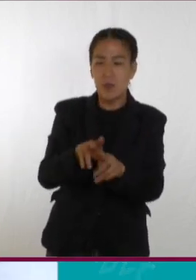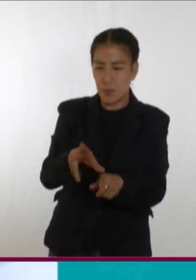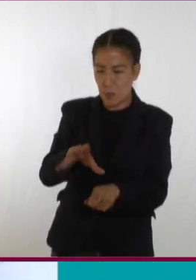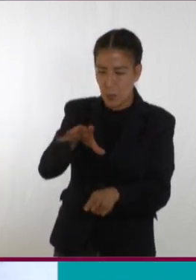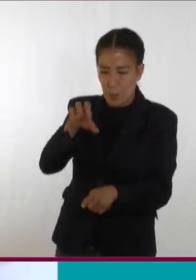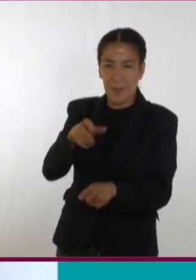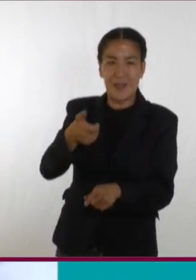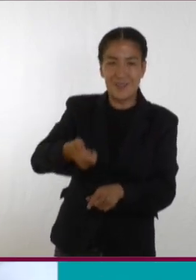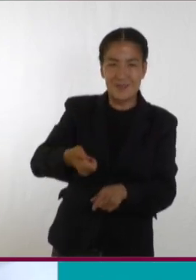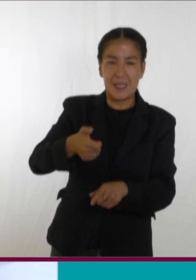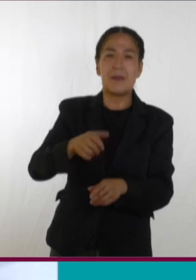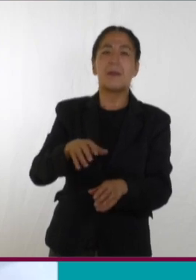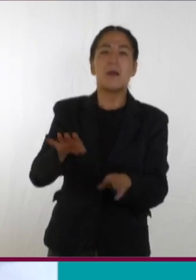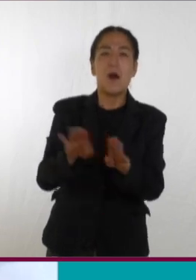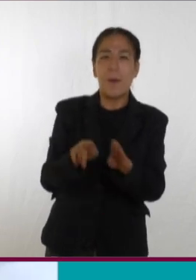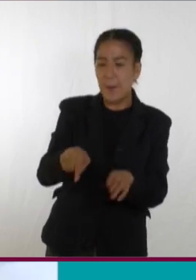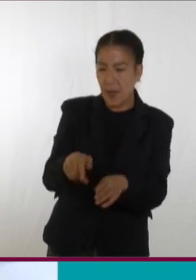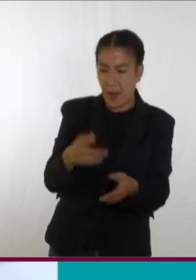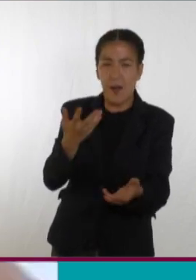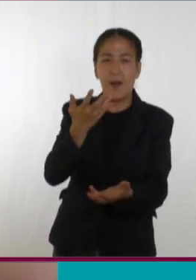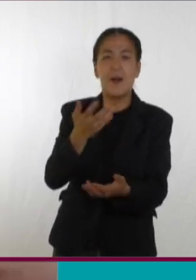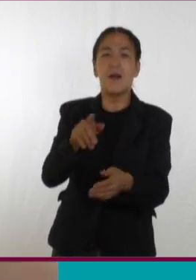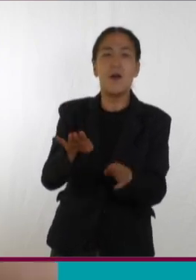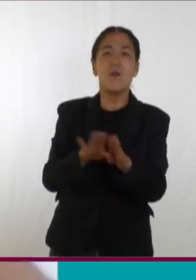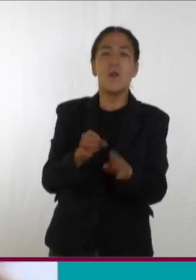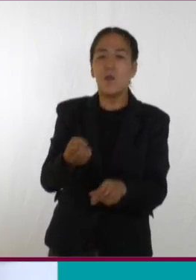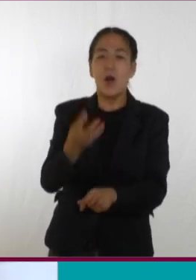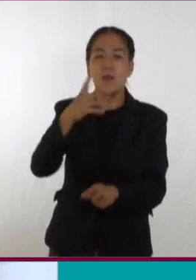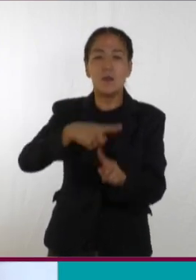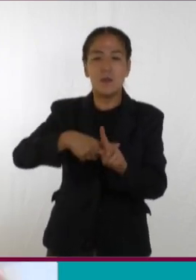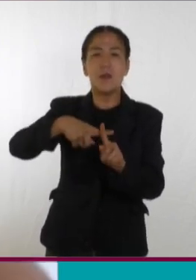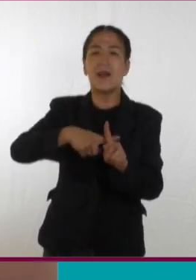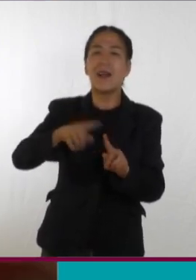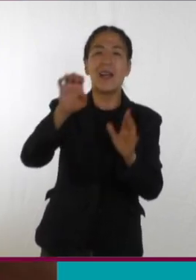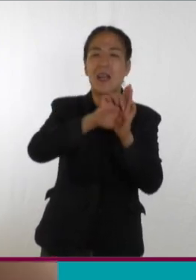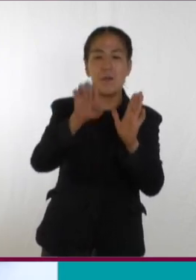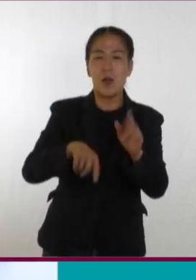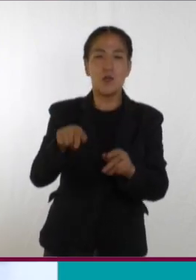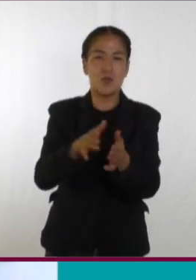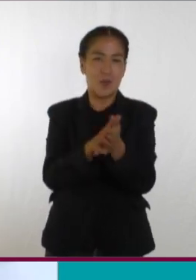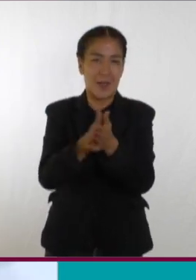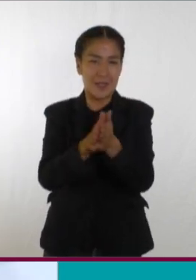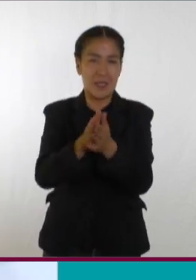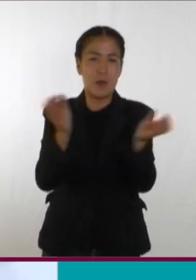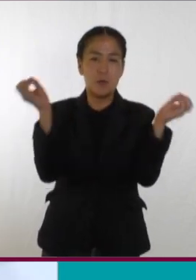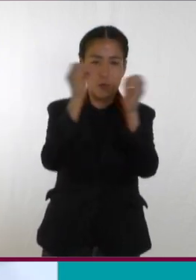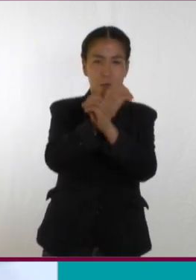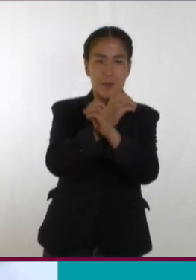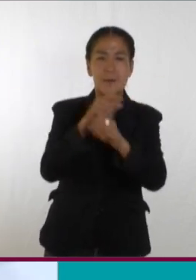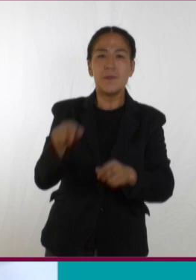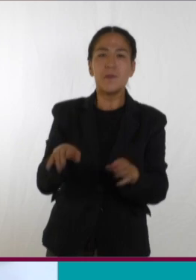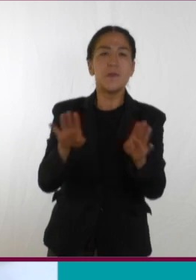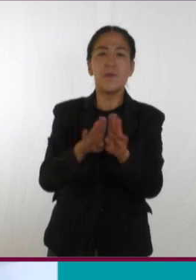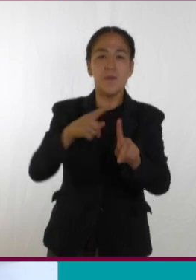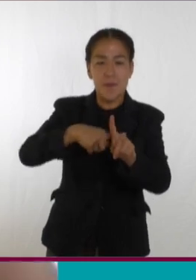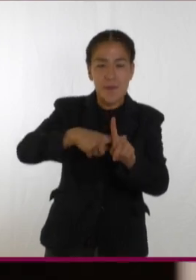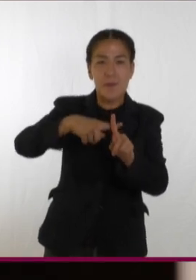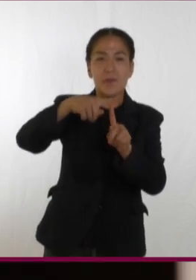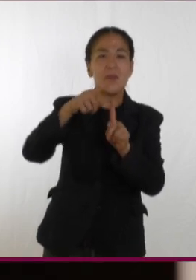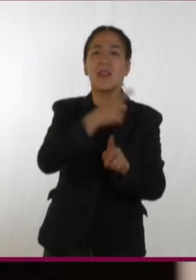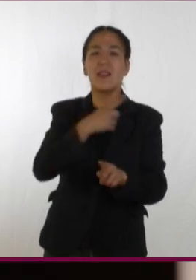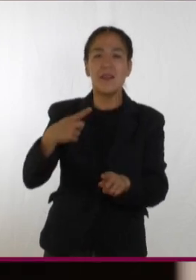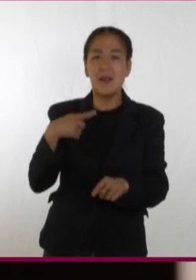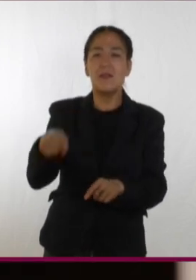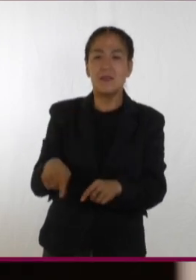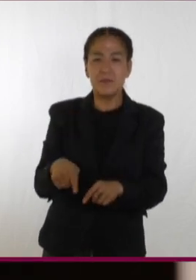aguja digital o infrarrojo. Y la temperatura ideal, vamos a suponer que estamos trabajando con chocolate oscuro.